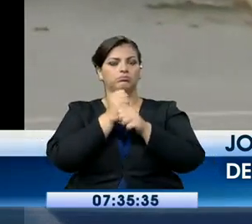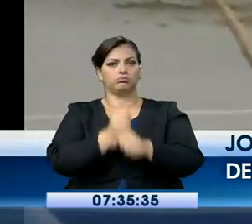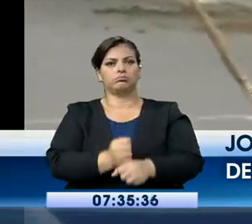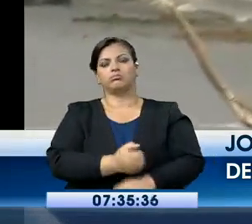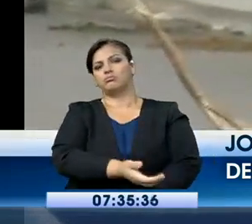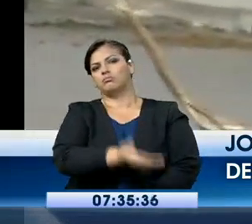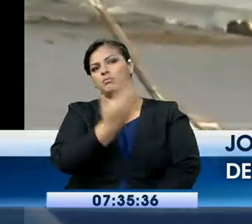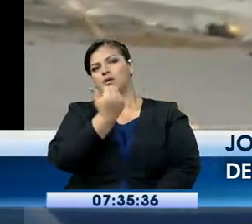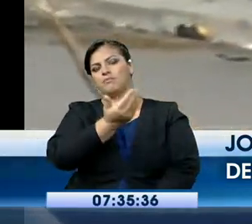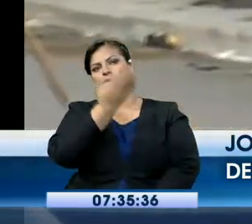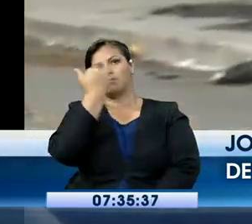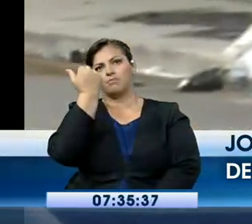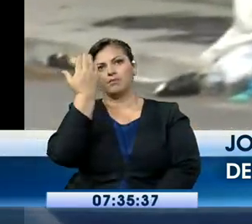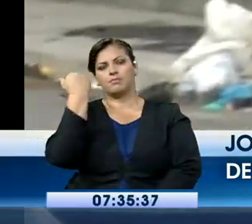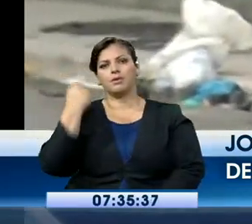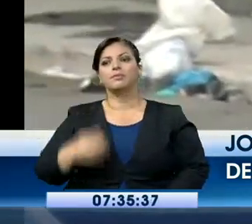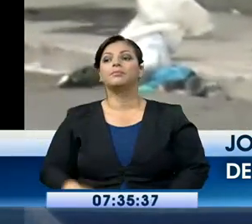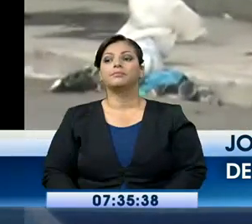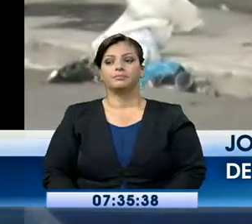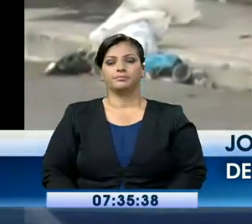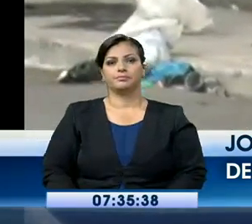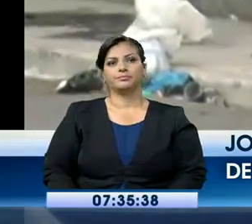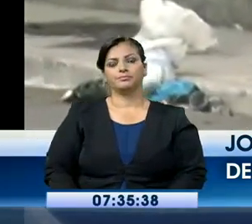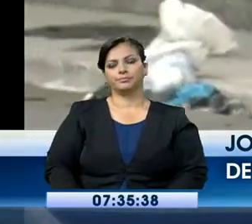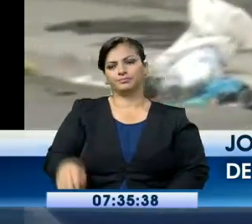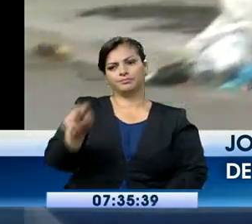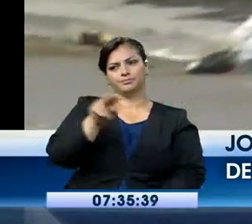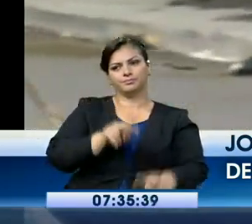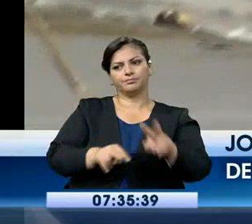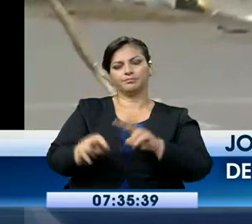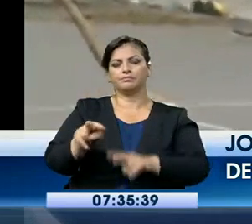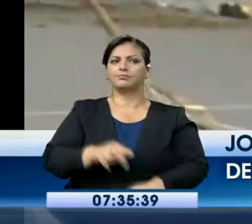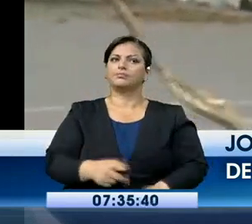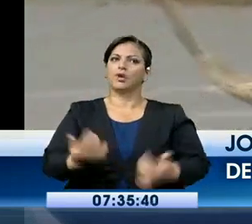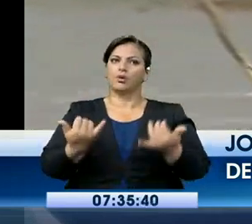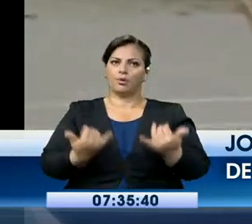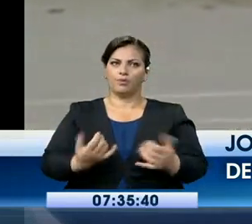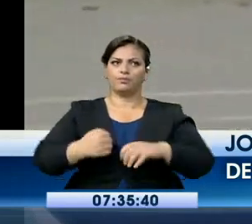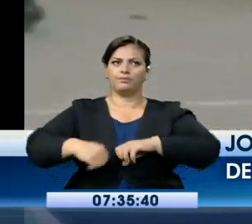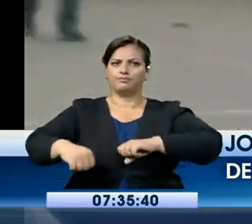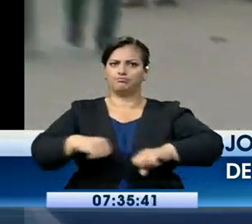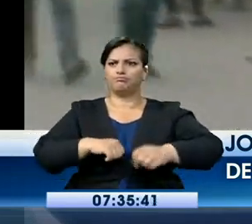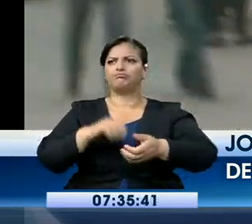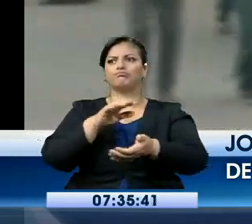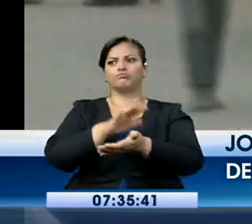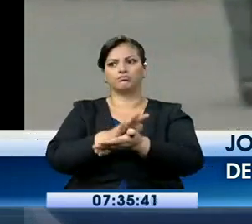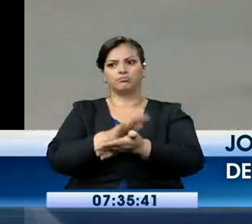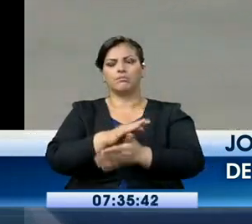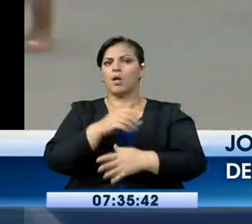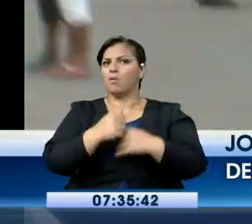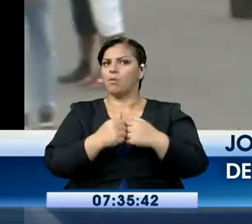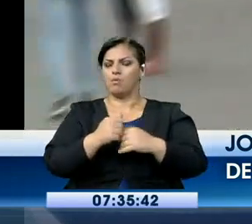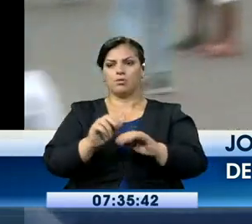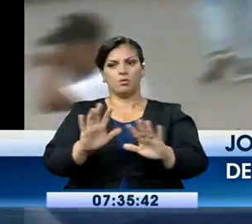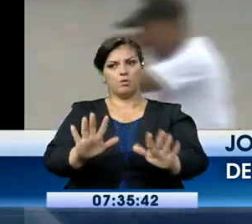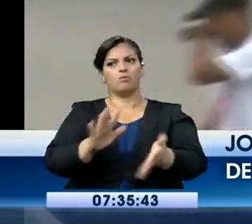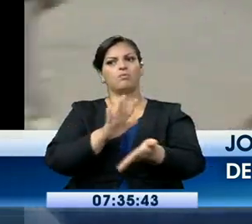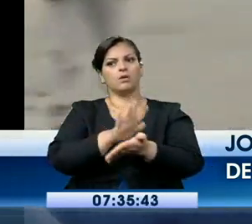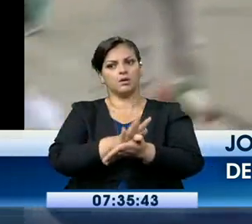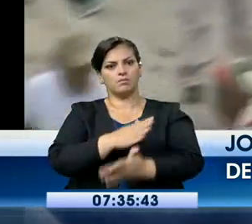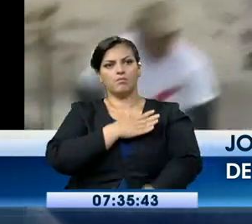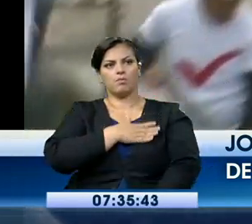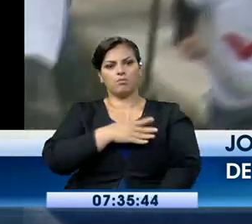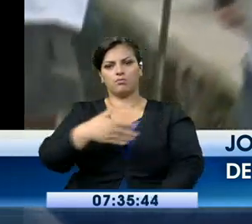Policía Nacional y de la Intendencia de Policía para efectuar el operativo de la manera más tranquila. Más o menos, ¿cuántas personas estaban